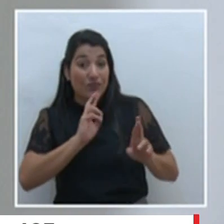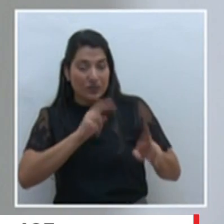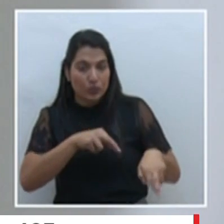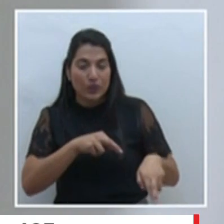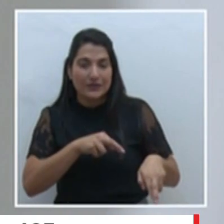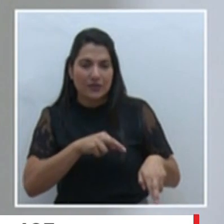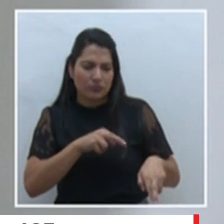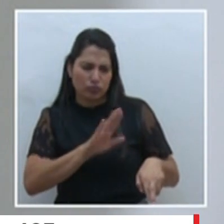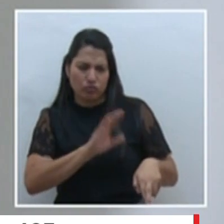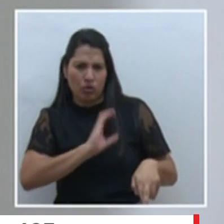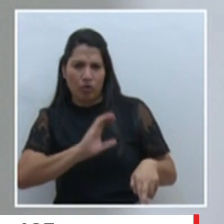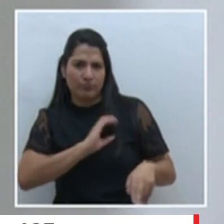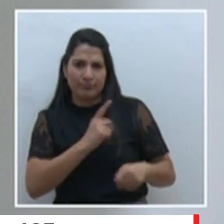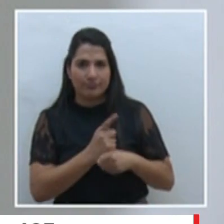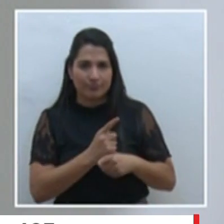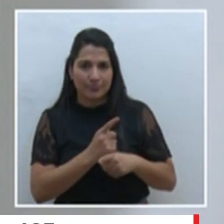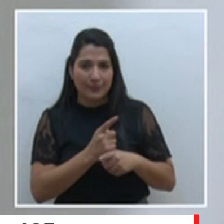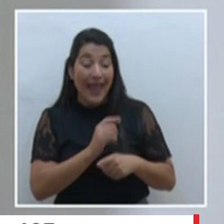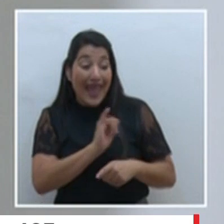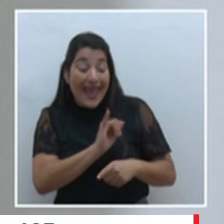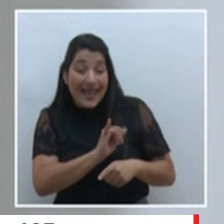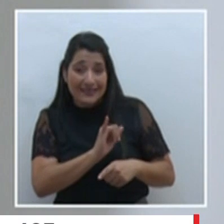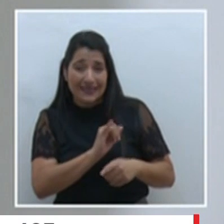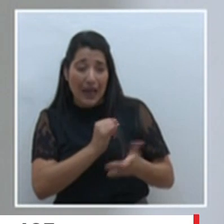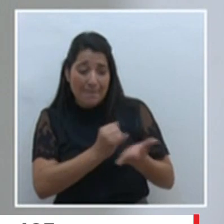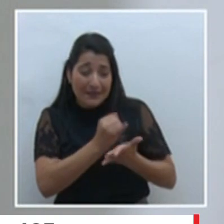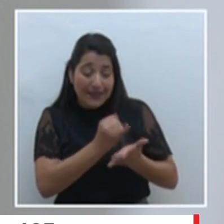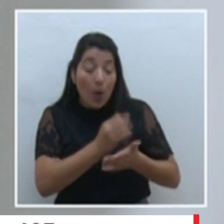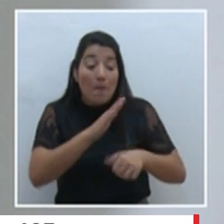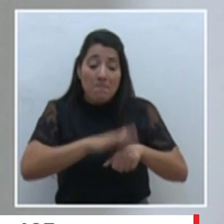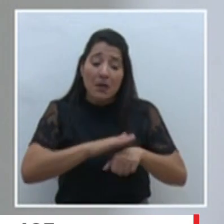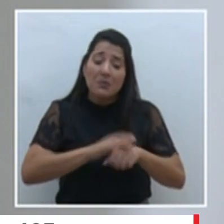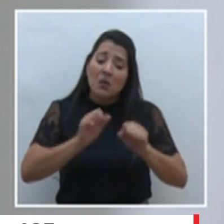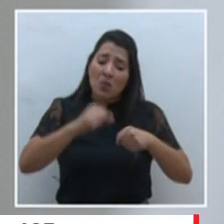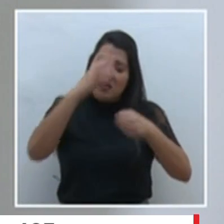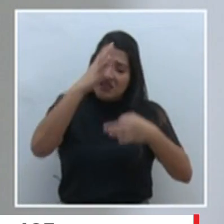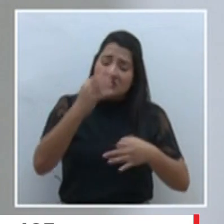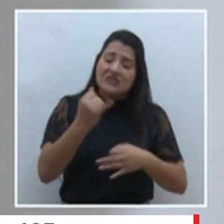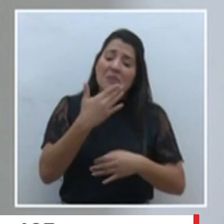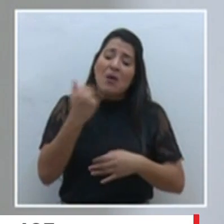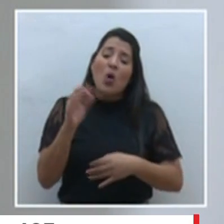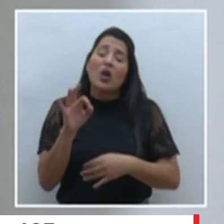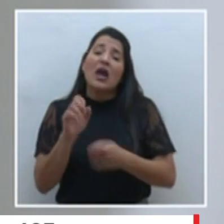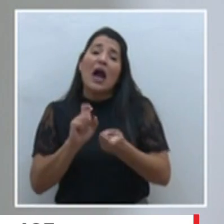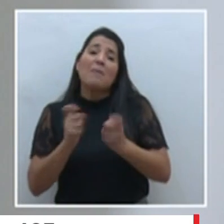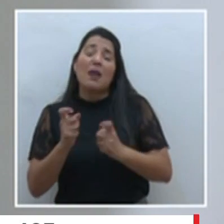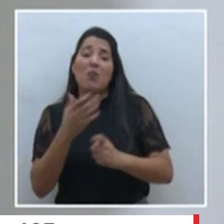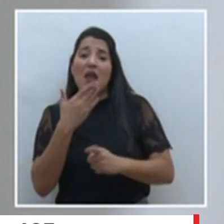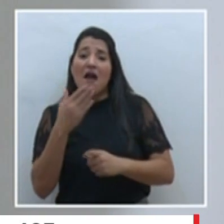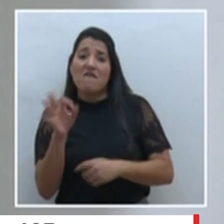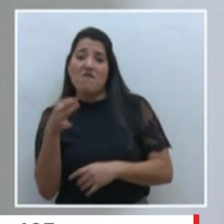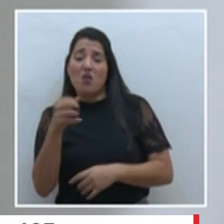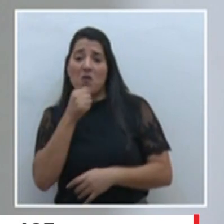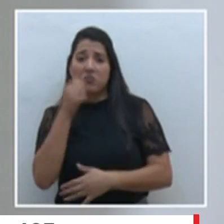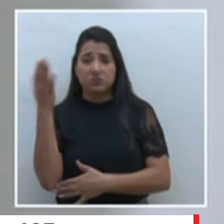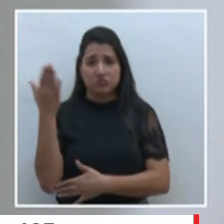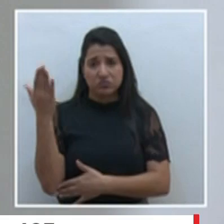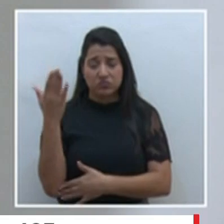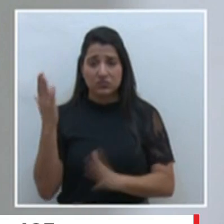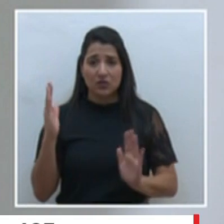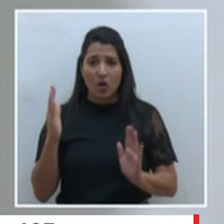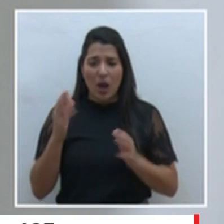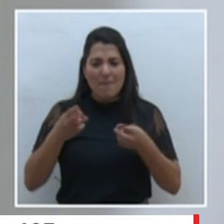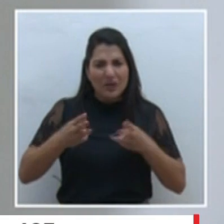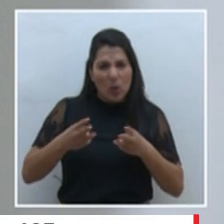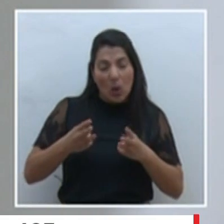inapropiadas, pues eso nos va también a dar luz de que si eventualmente será mejor entonces cambiar el formato. Todo eso va a depender mucho de la investigación, pero creo que eso es algo que